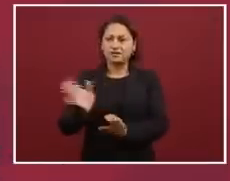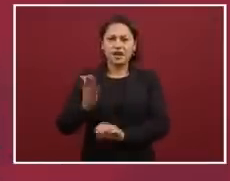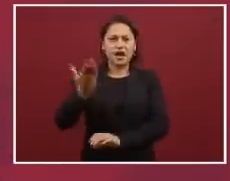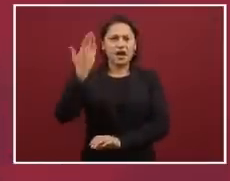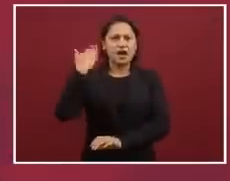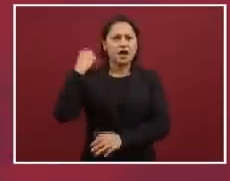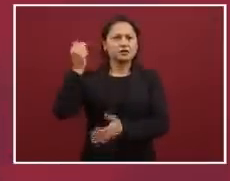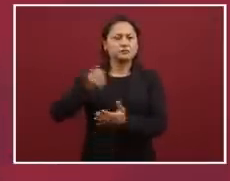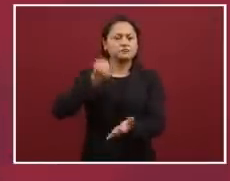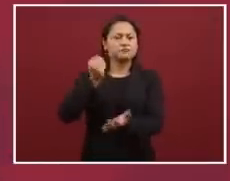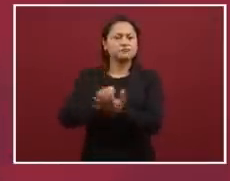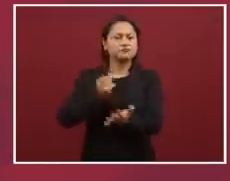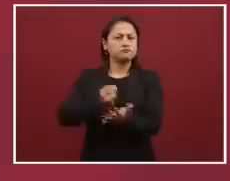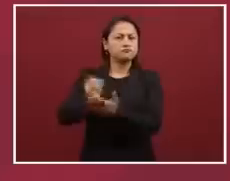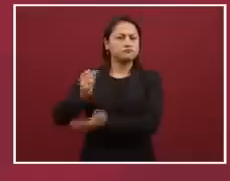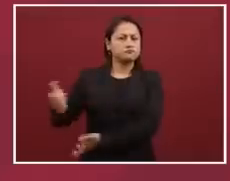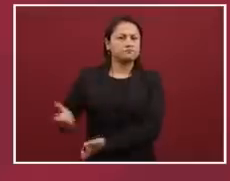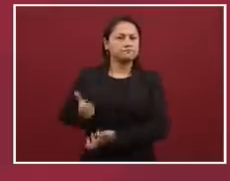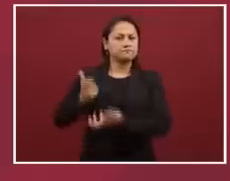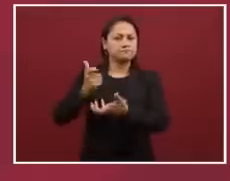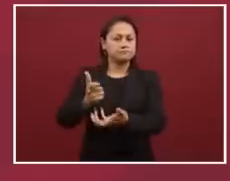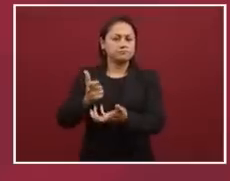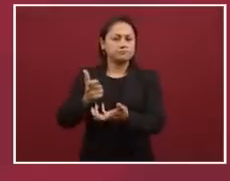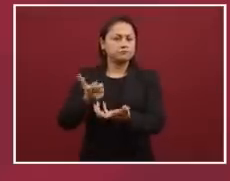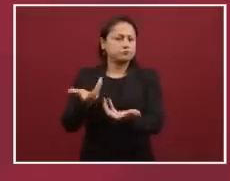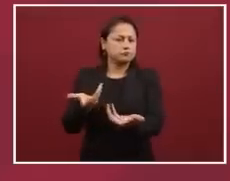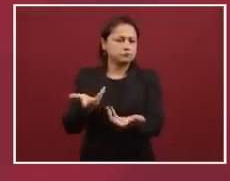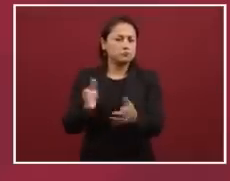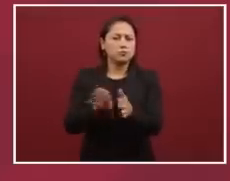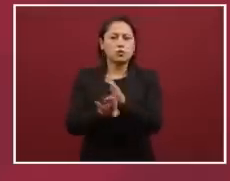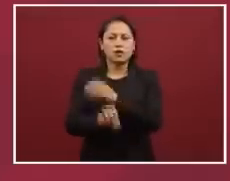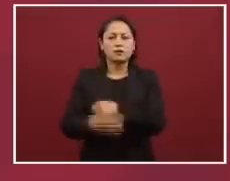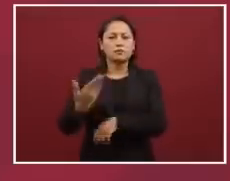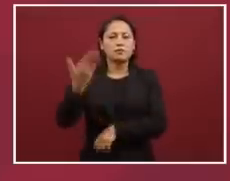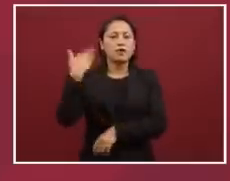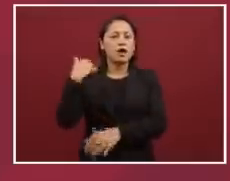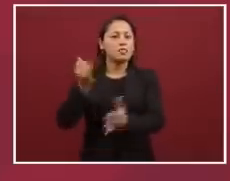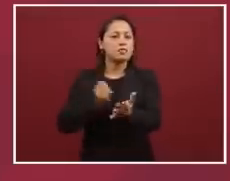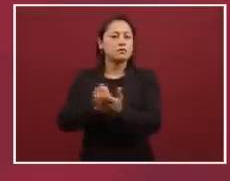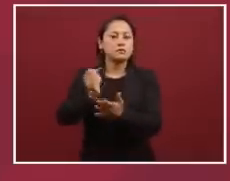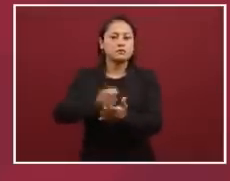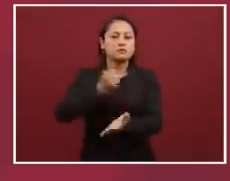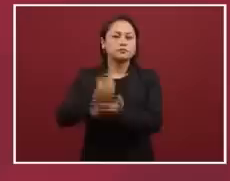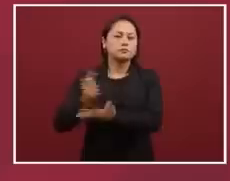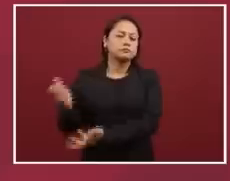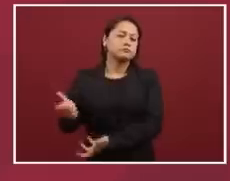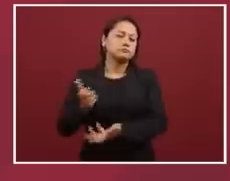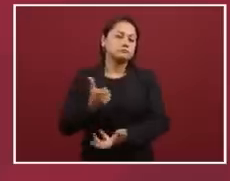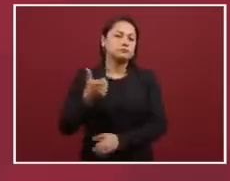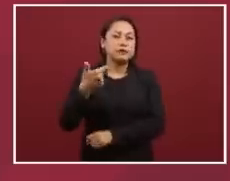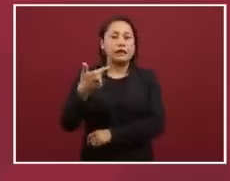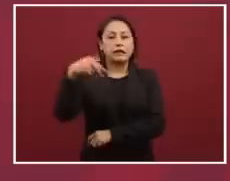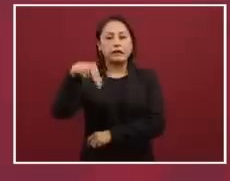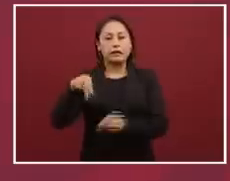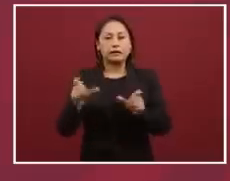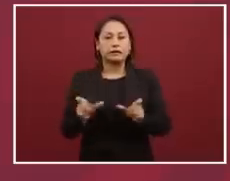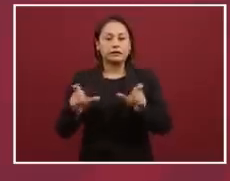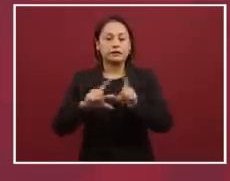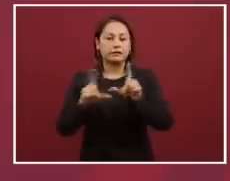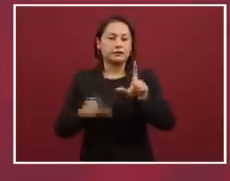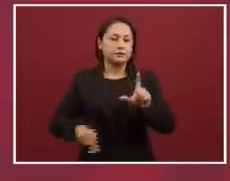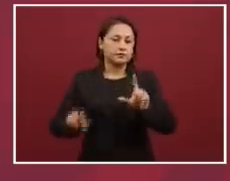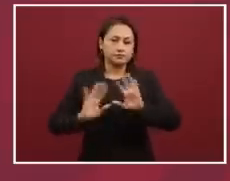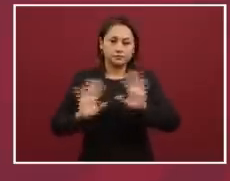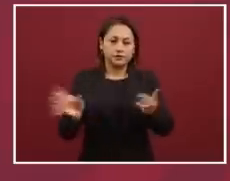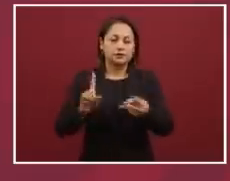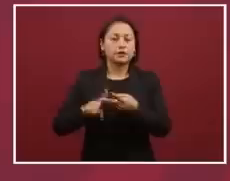en casi todo. Por ejemplo, Guardia Nacional ya estaba previsto, no hay erogación en el corto plazo. INAMI ya